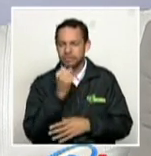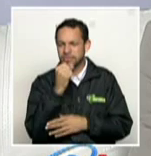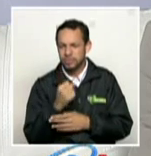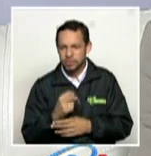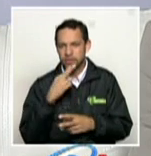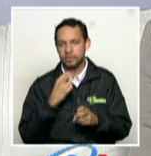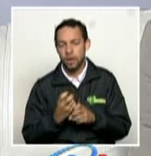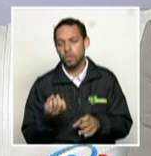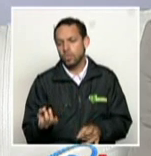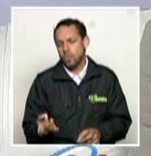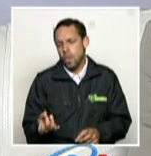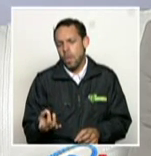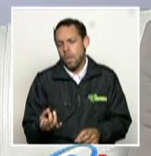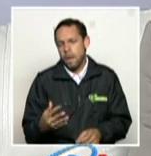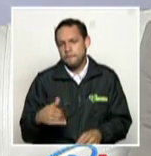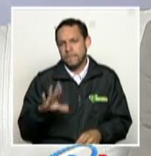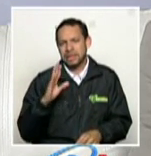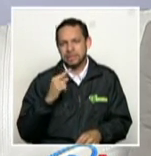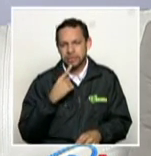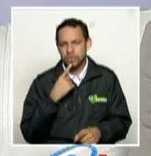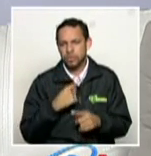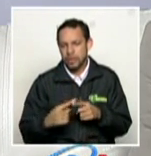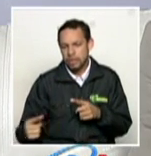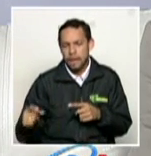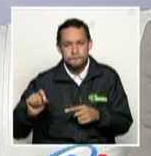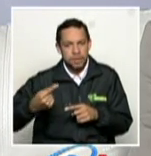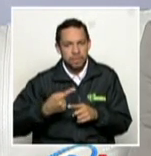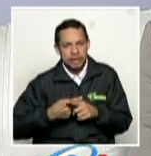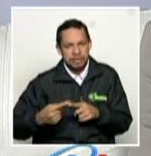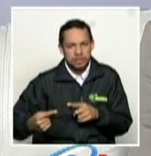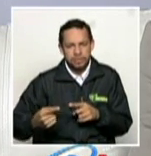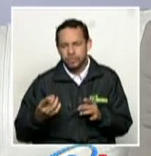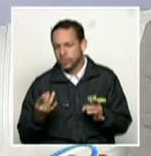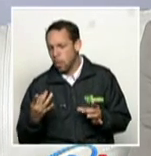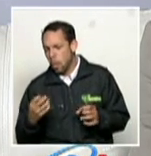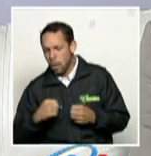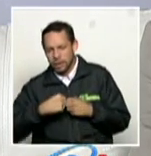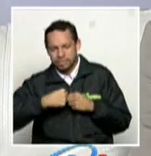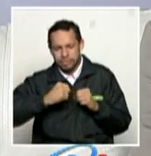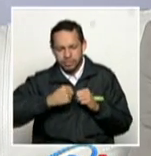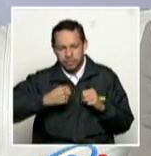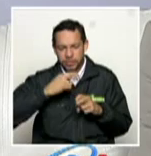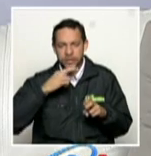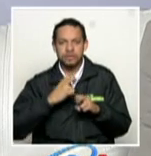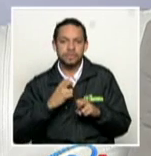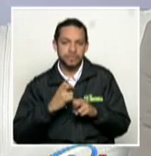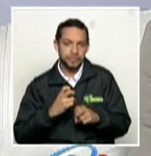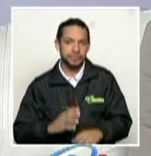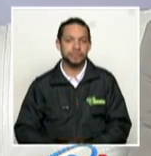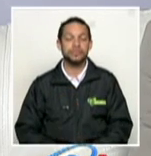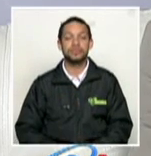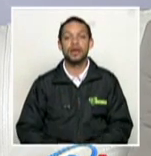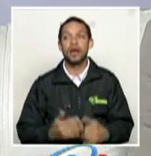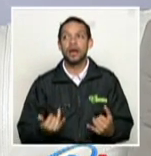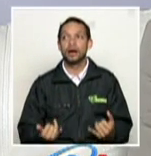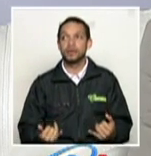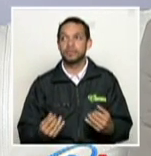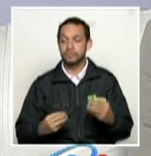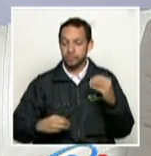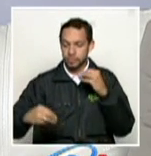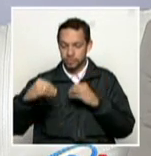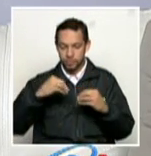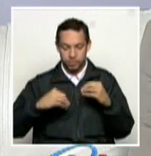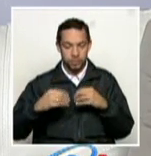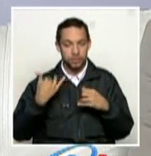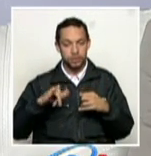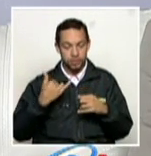claro que los primeros días fueron terribles, que era que no me podía ni poner unas medias. Sí. Pero estoy, mejor dicho, ya sé